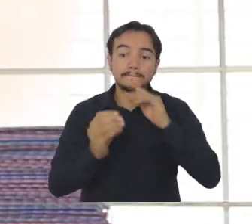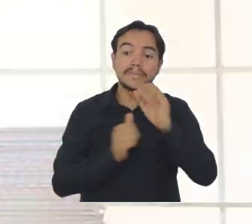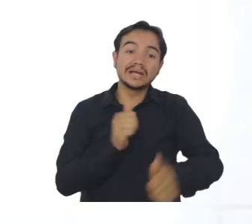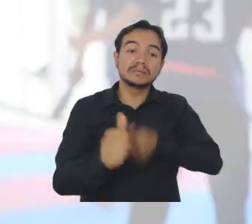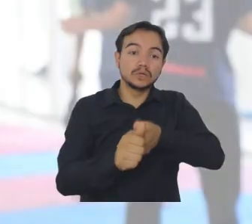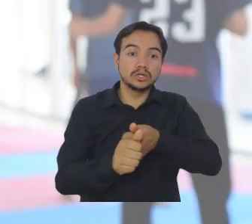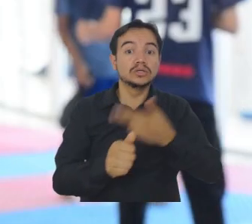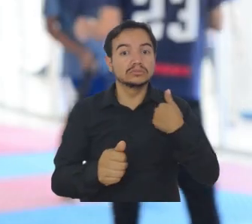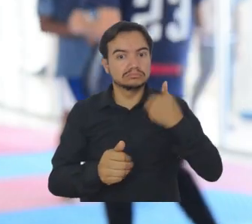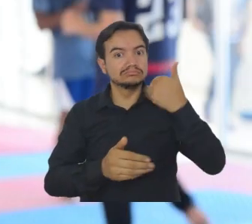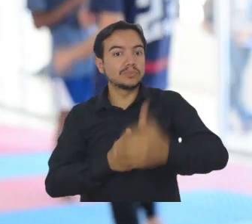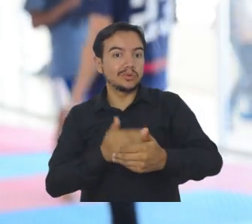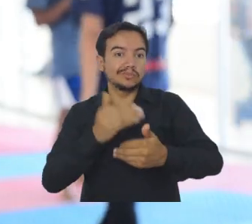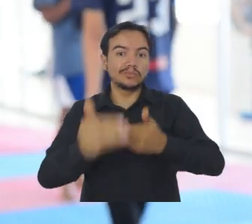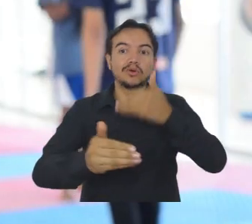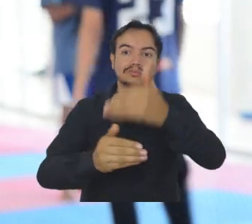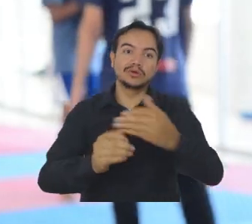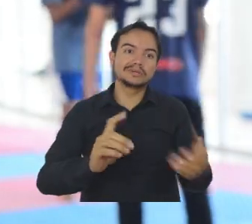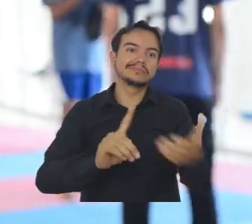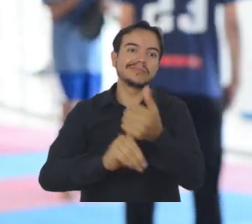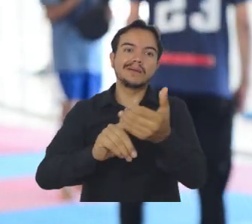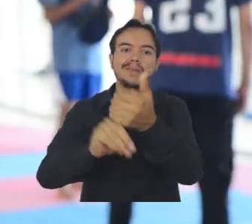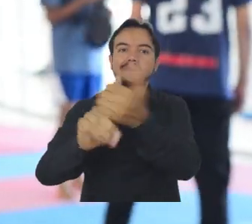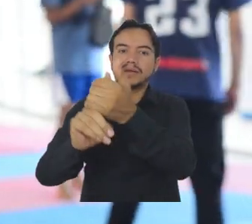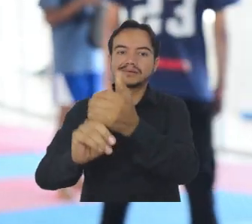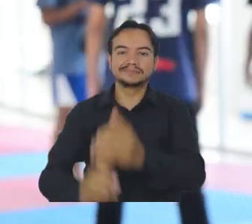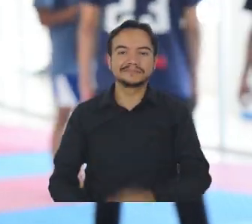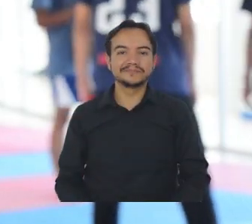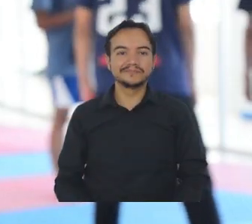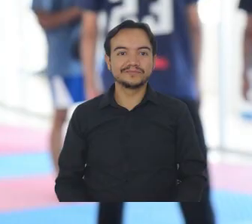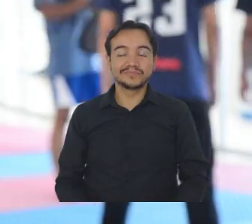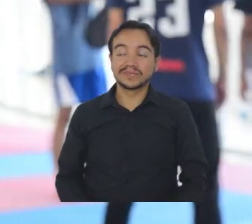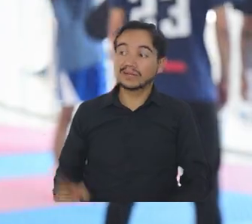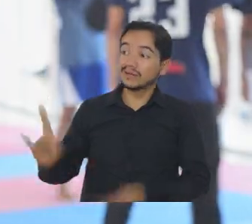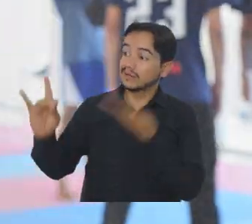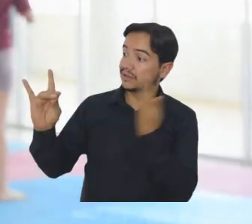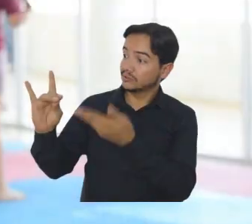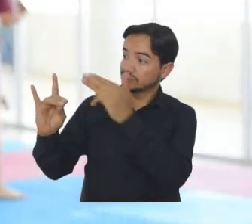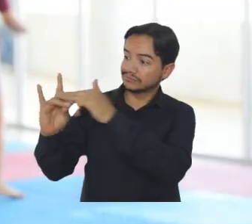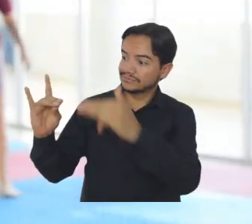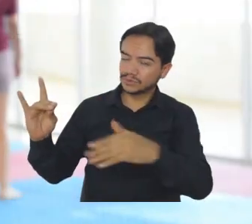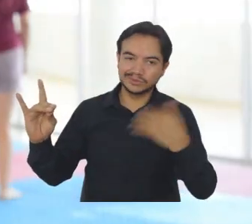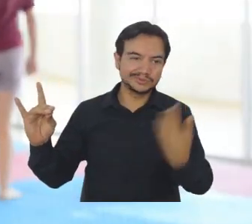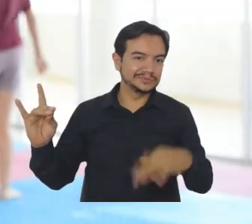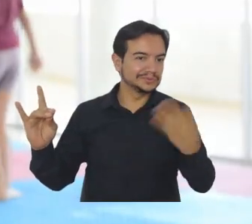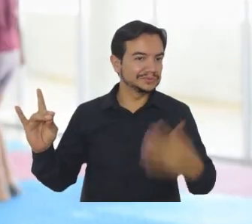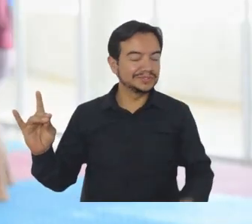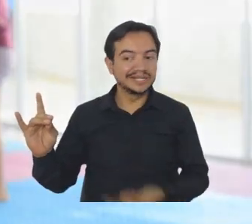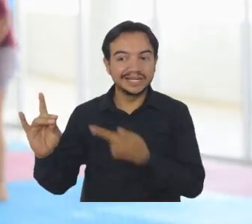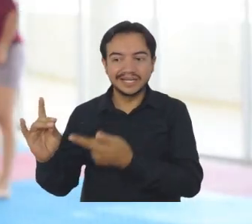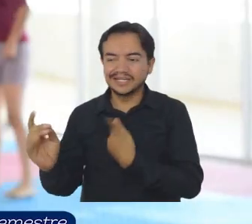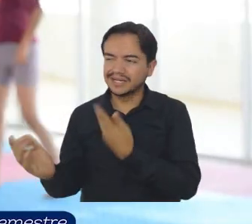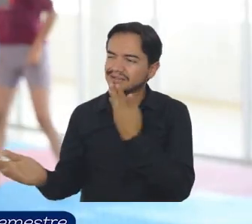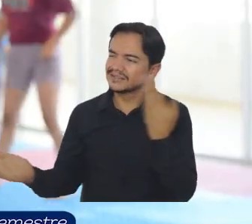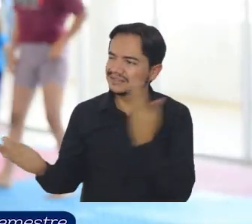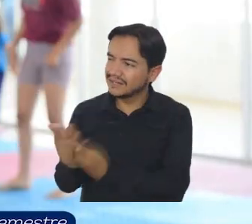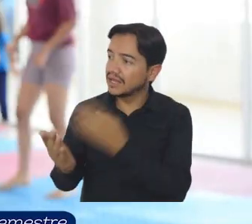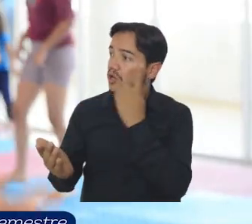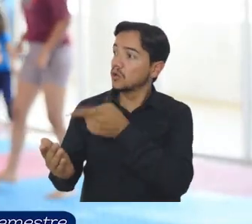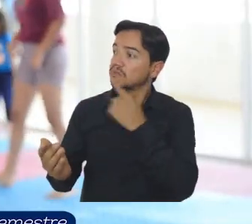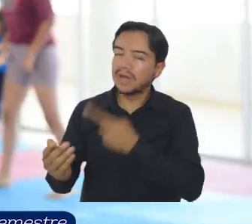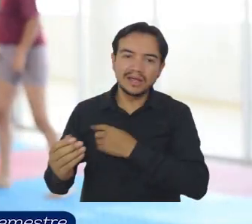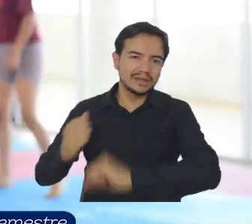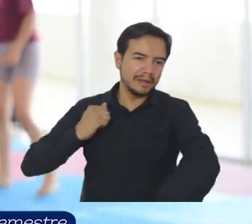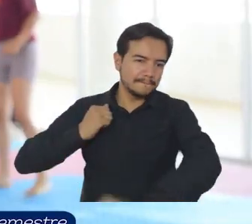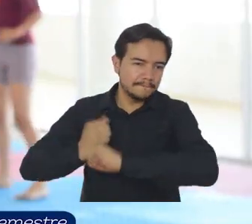este proceso, y hemos ido sumando paso a paso para lograr estos objetivos. La Universidad del Magdalena, que pues me